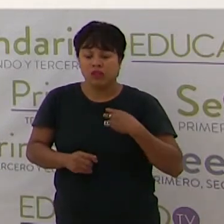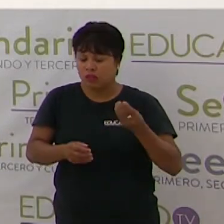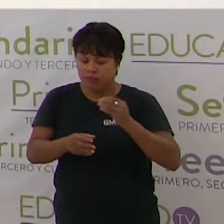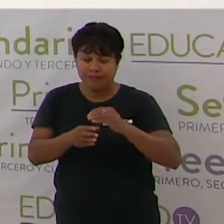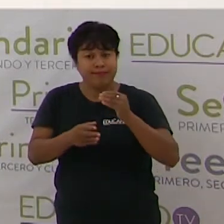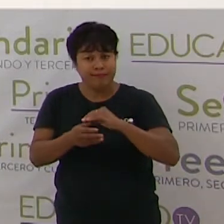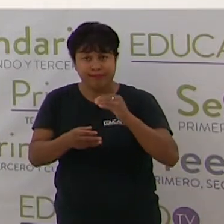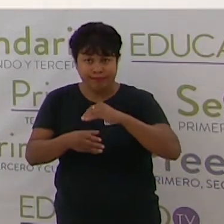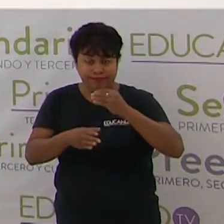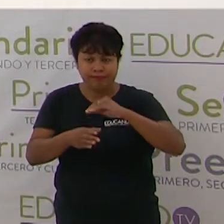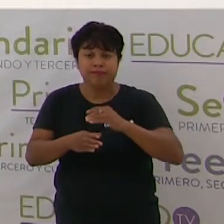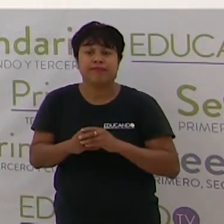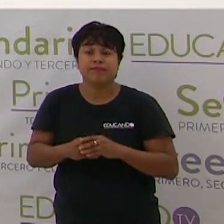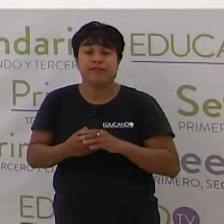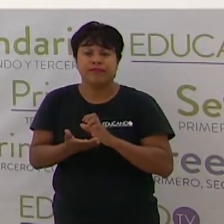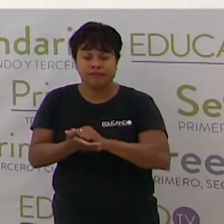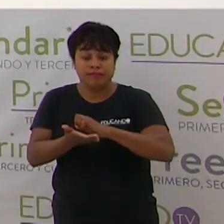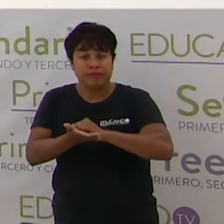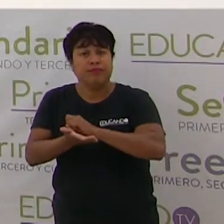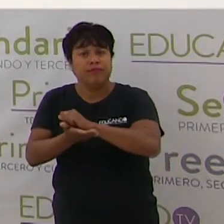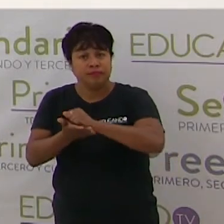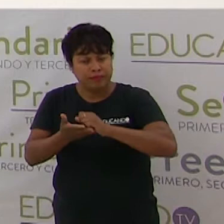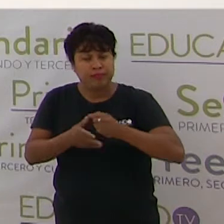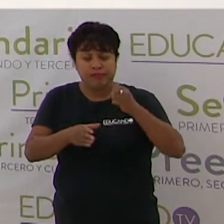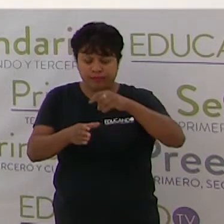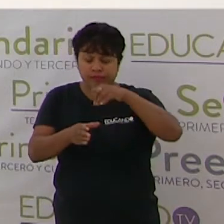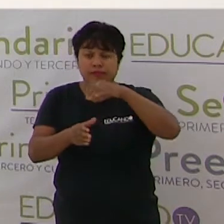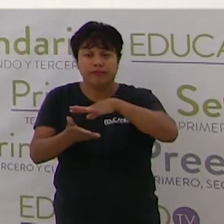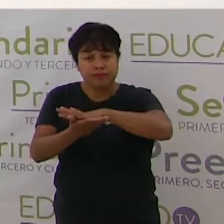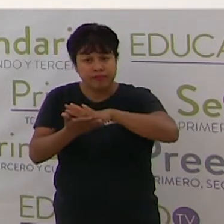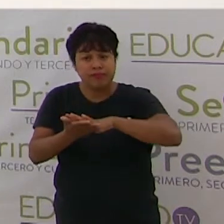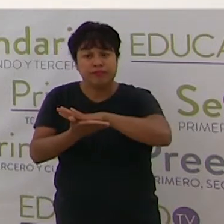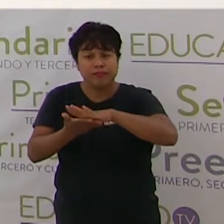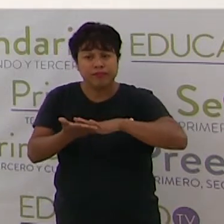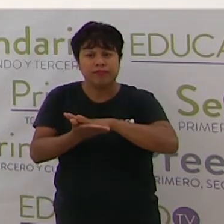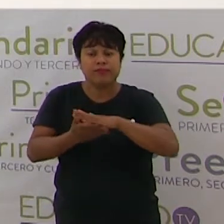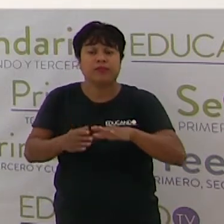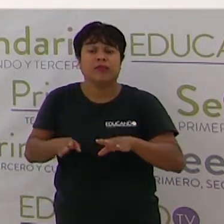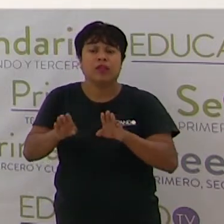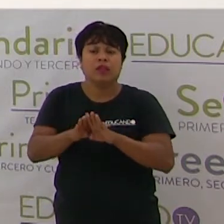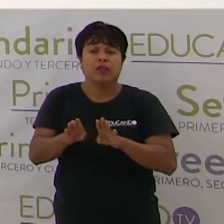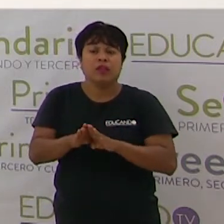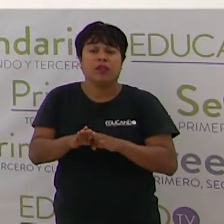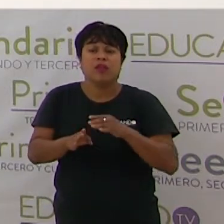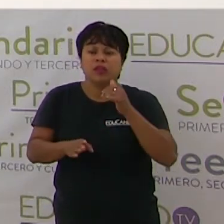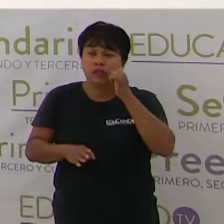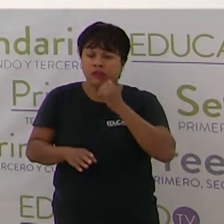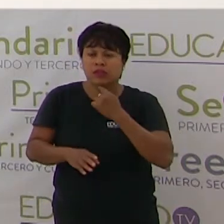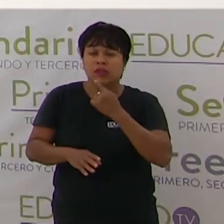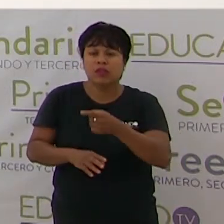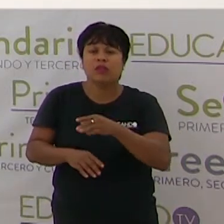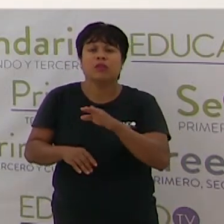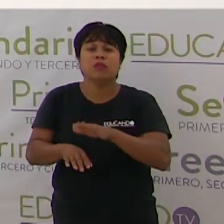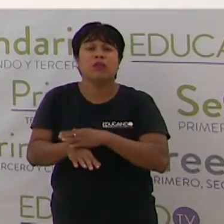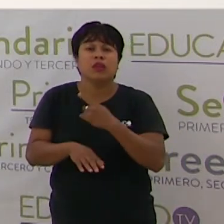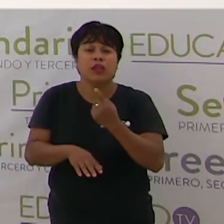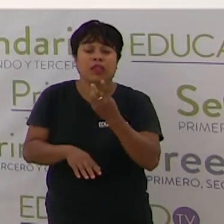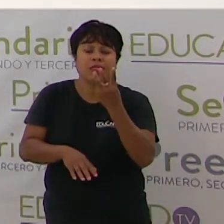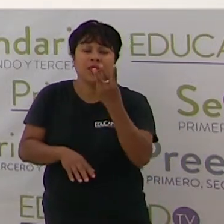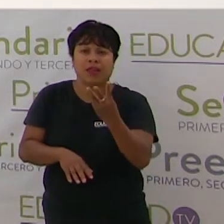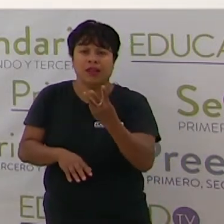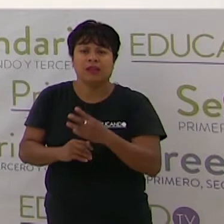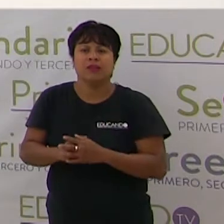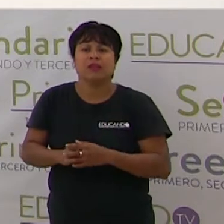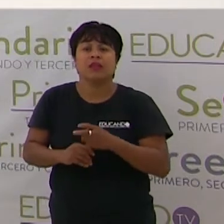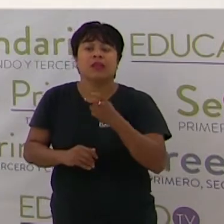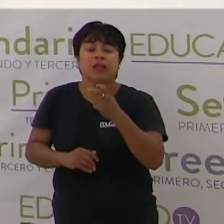todo. Ahí está. Ya está un primer. Ahorita les digo por qué se dividió en 3 partes. Este